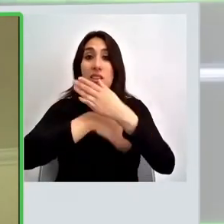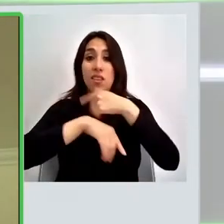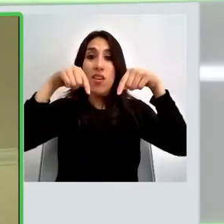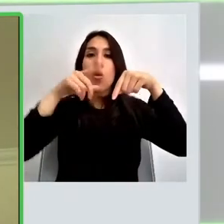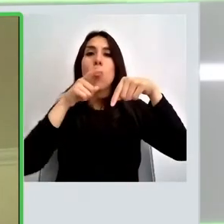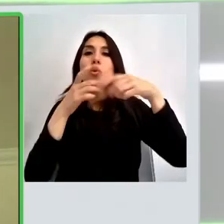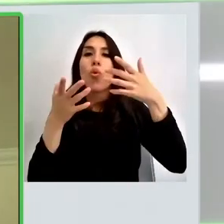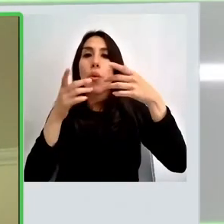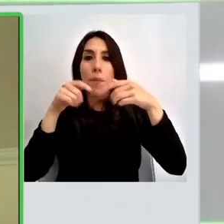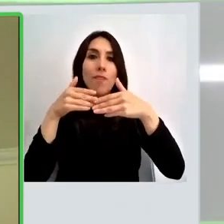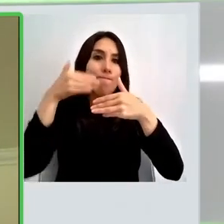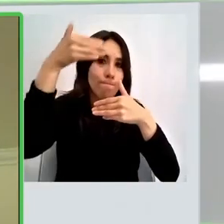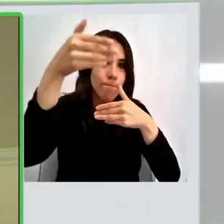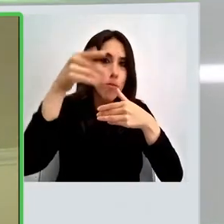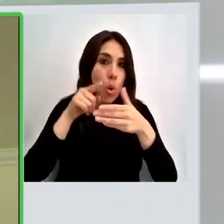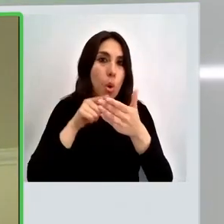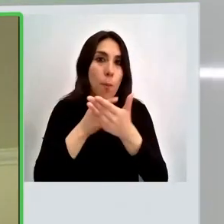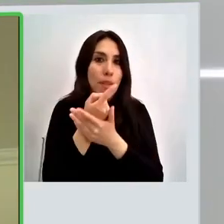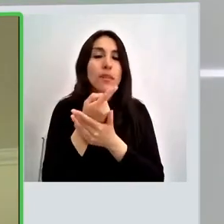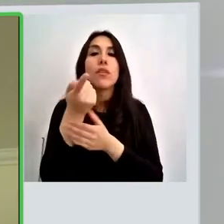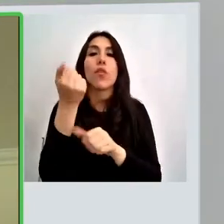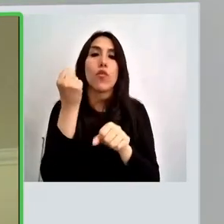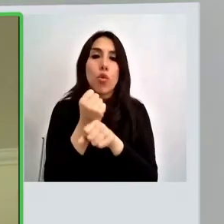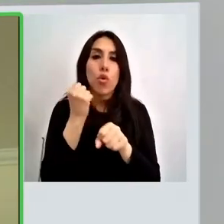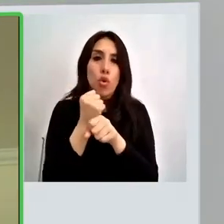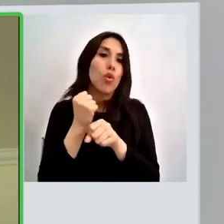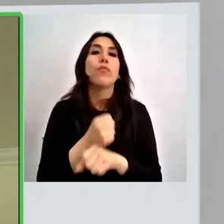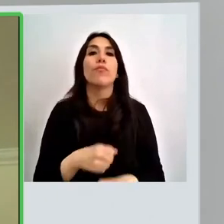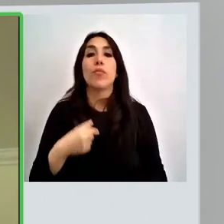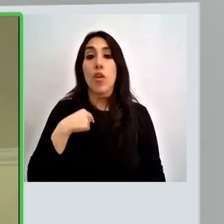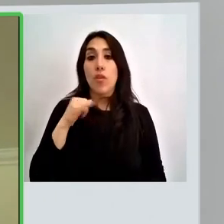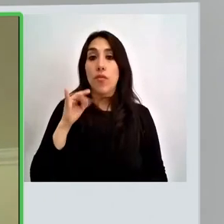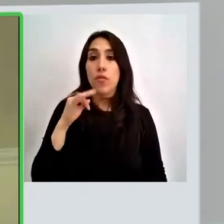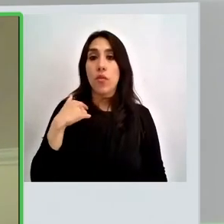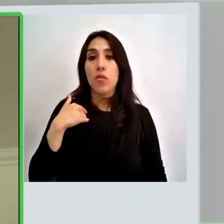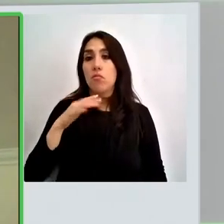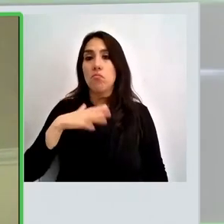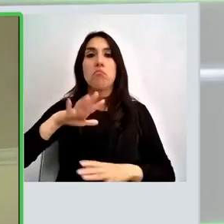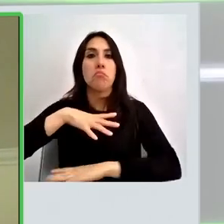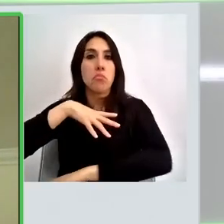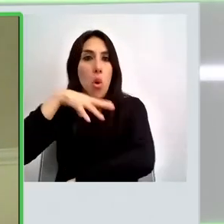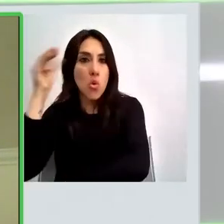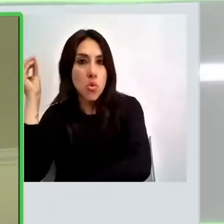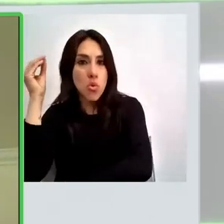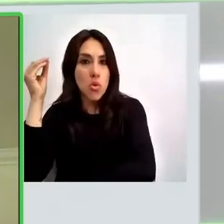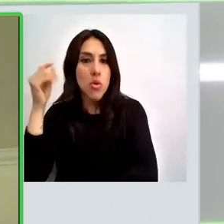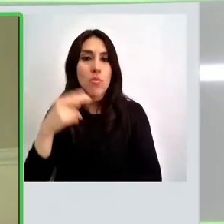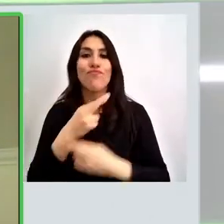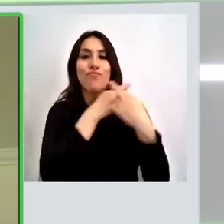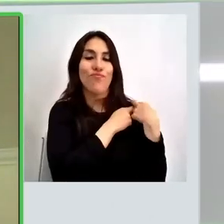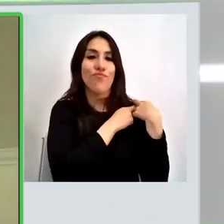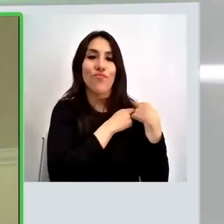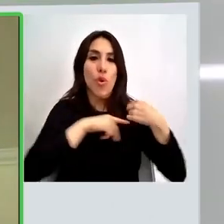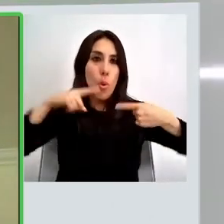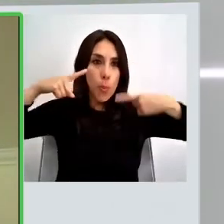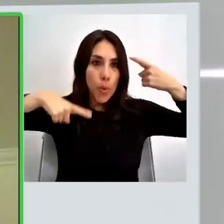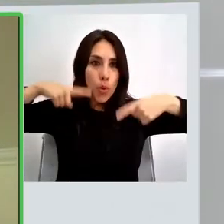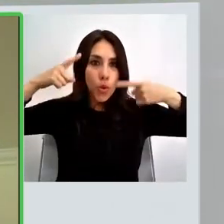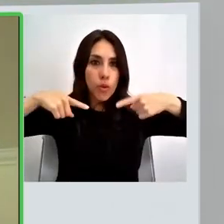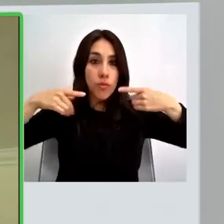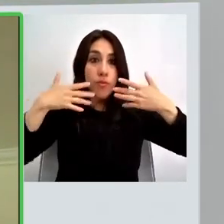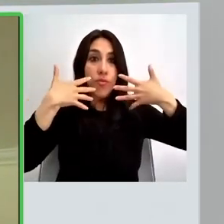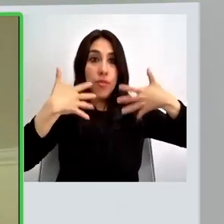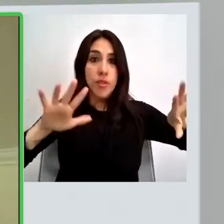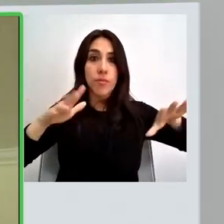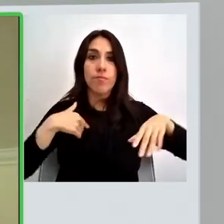entonces cuando ya me retiré de este cargo en eeuu enfoque mis esfuerzos en ese aspecto en particular